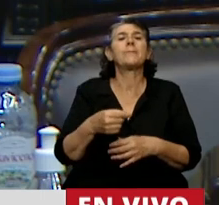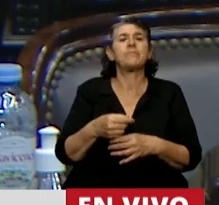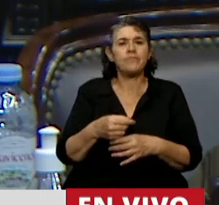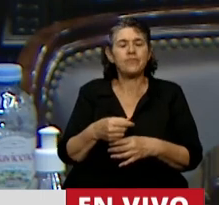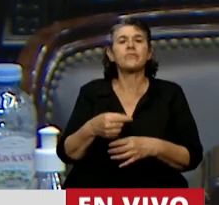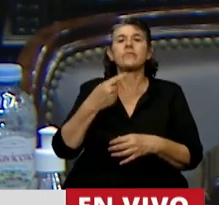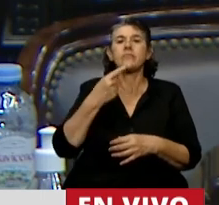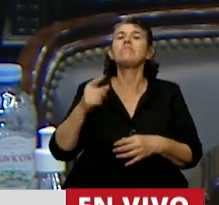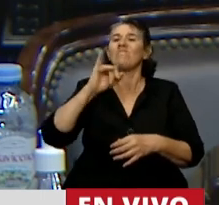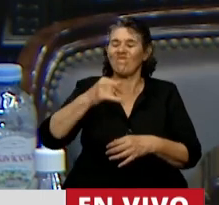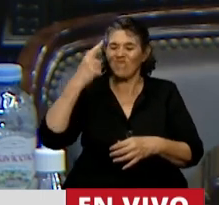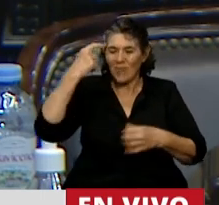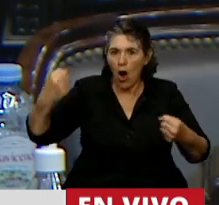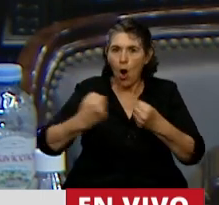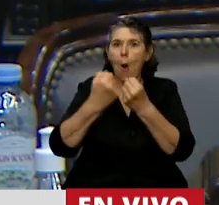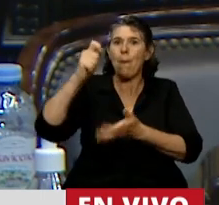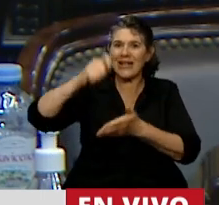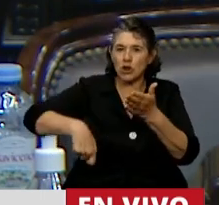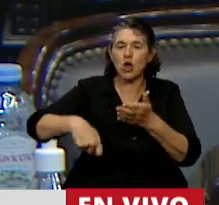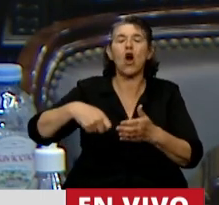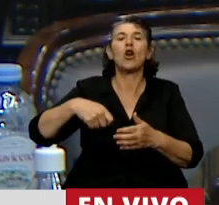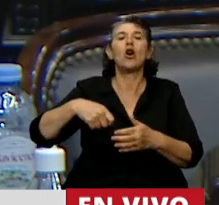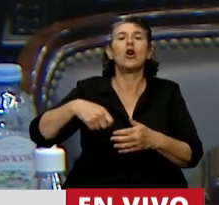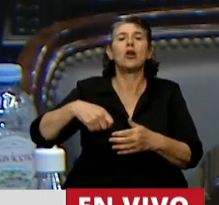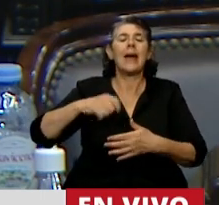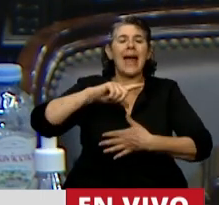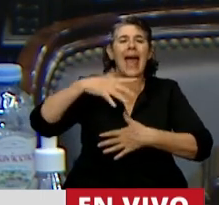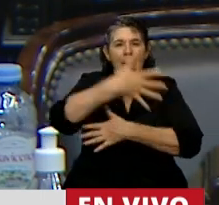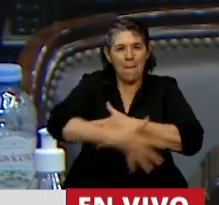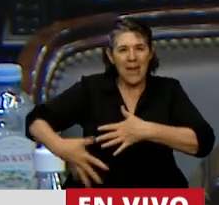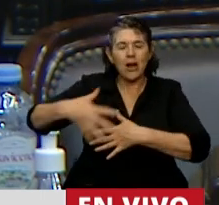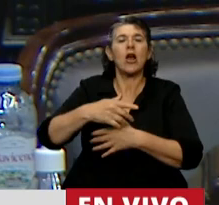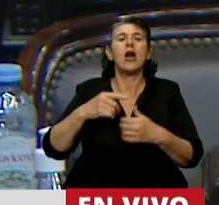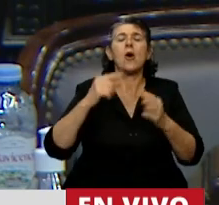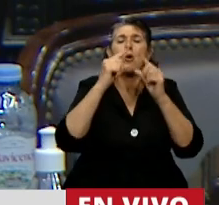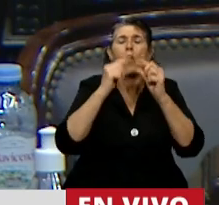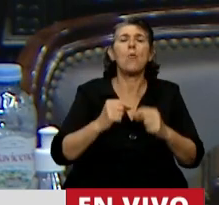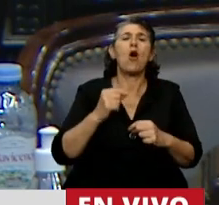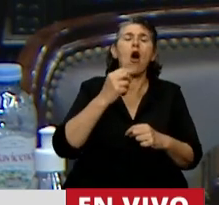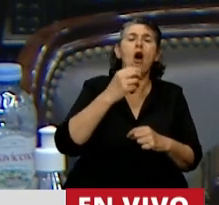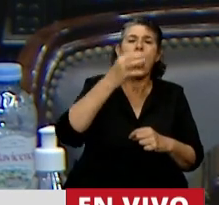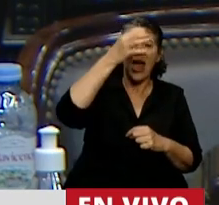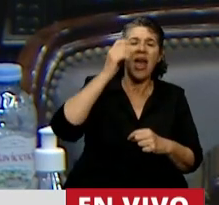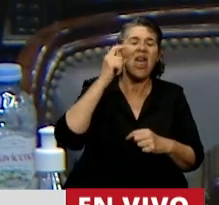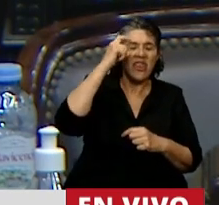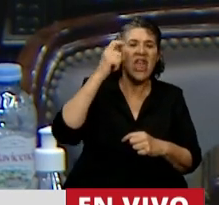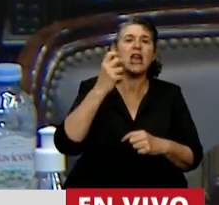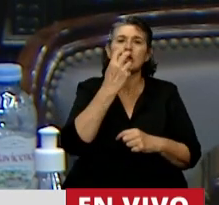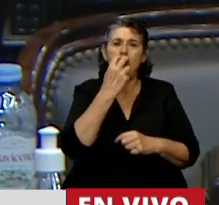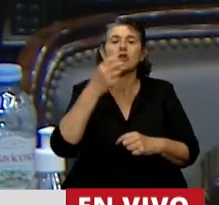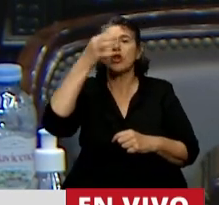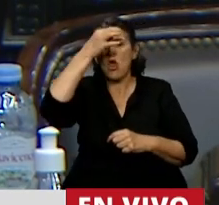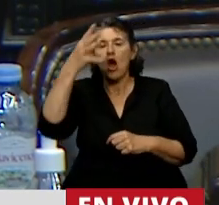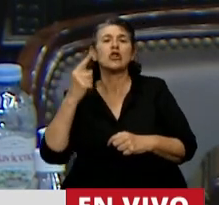la Convención, especialmente hay que leerlos considerando 10, 11, 12, 13, la cita del caso Baby Boy, del